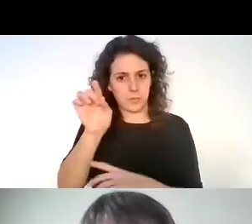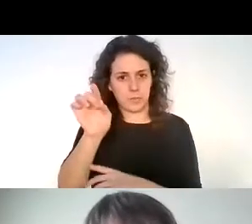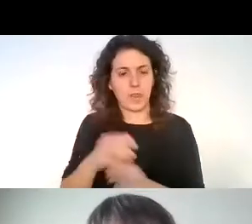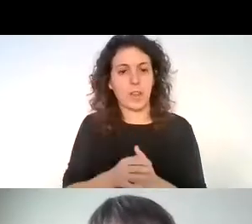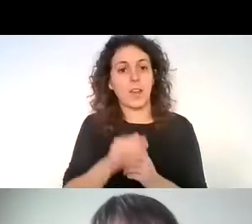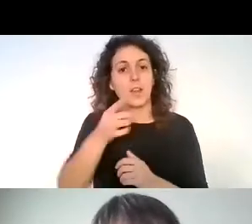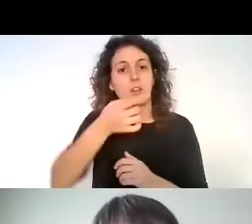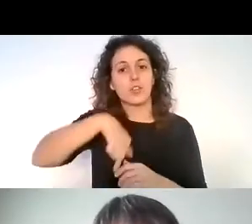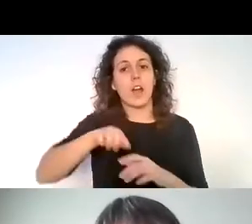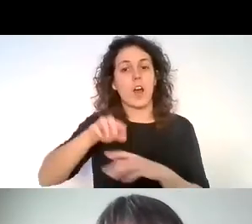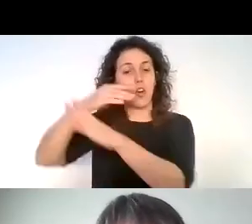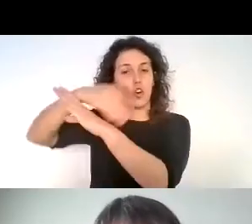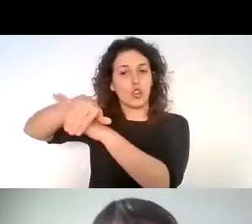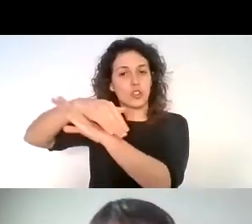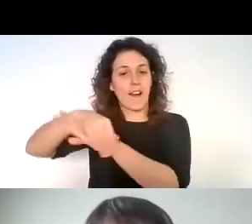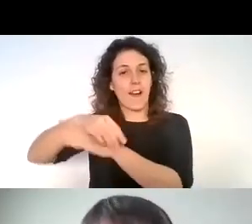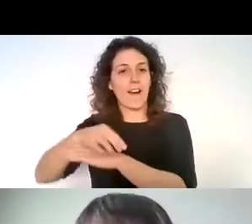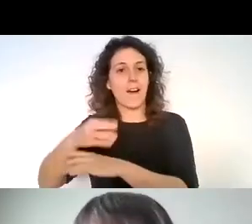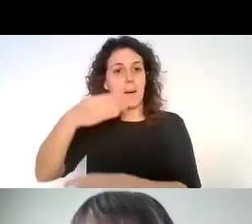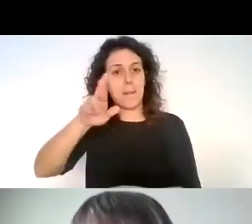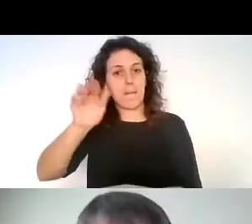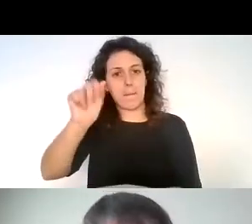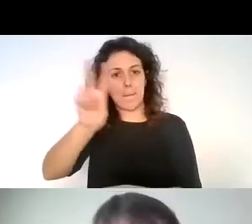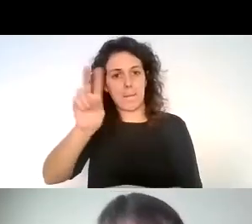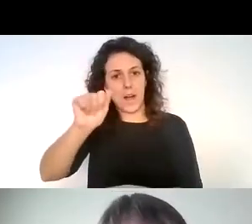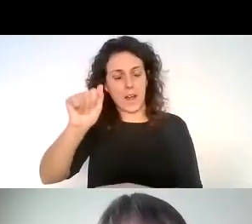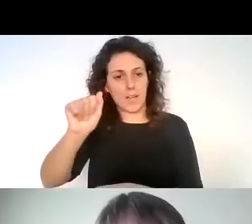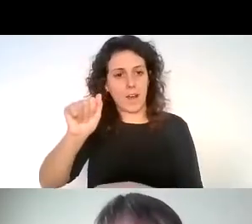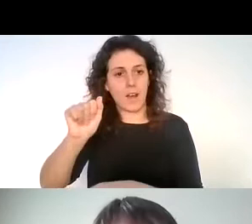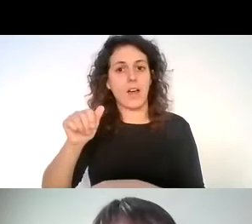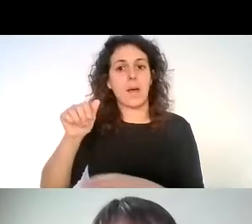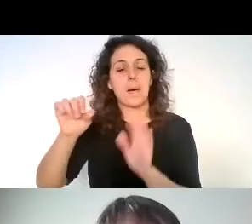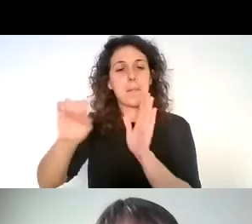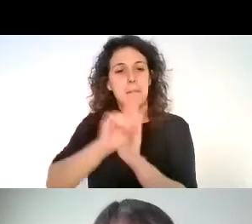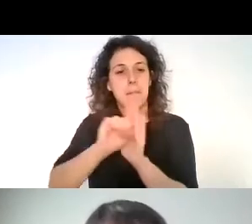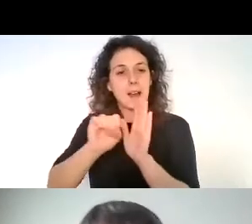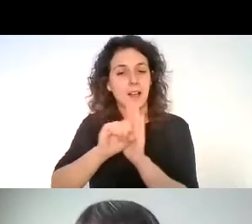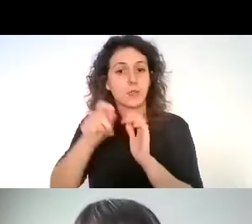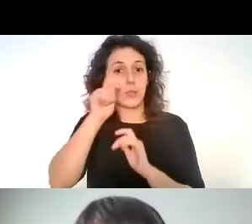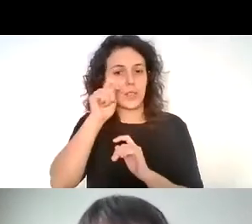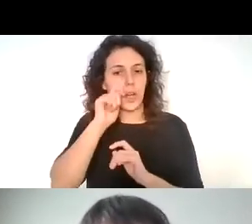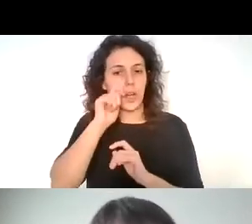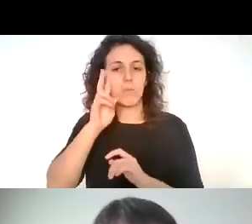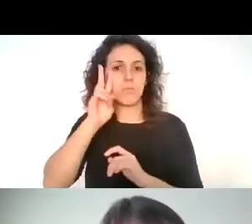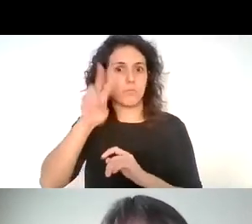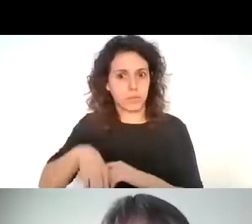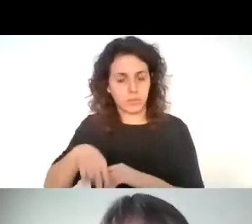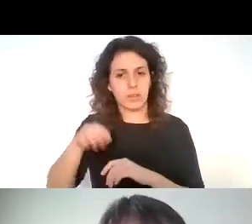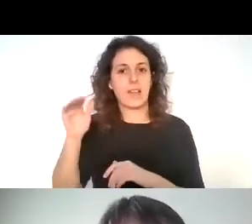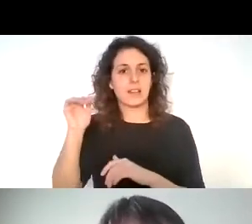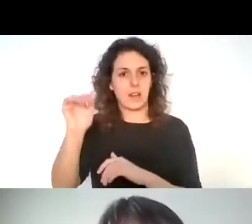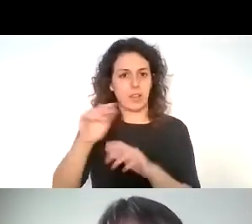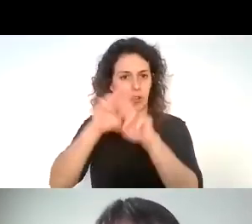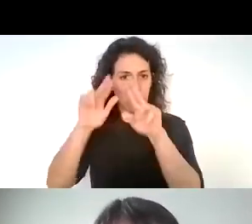Nuestra costa forma parte de Costa Brava, gran marca turística conocida internacionalmente y que por tanto también os invito